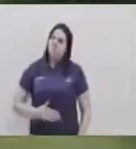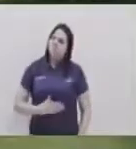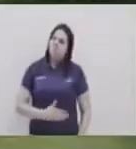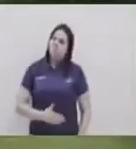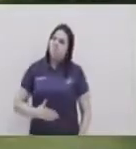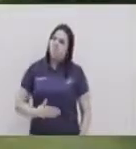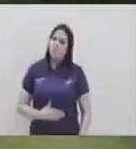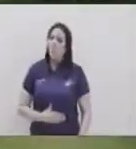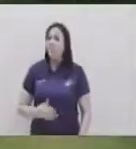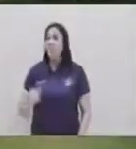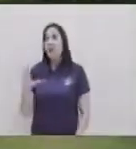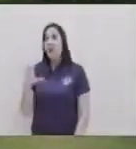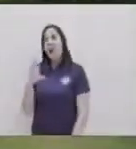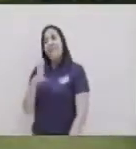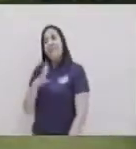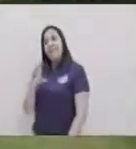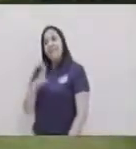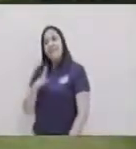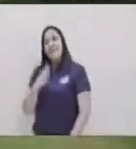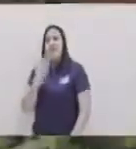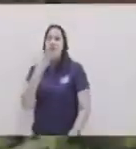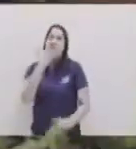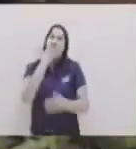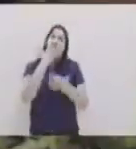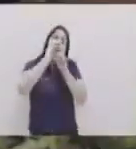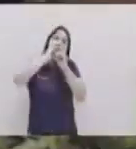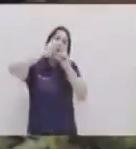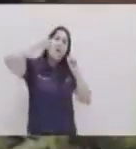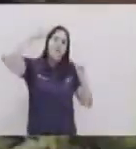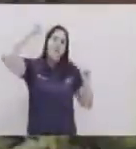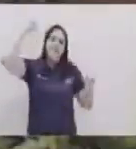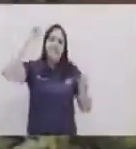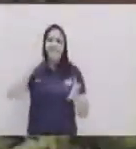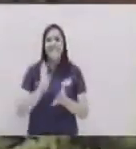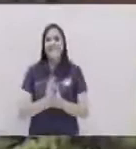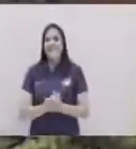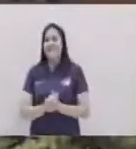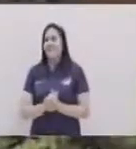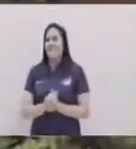hambre. Tengo sueño.